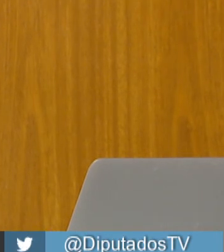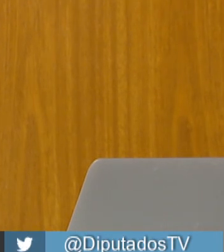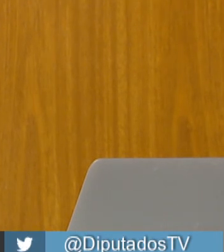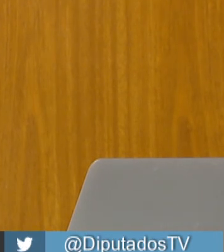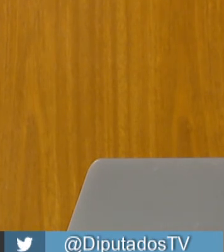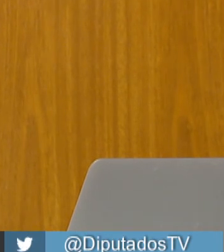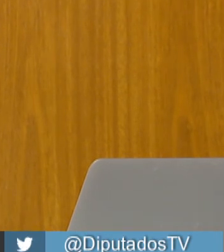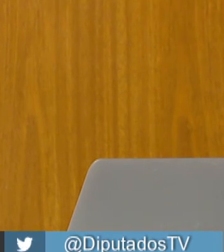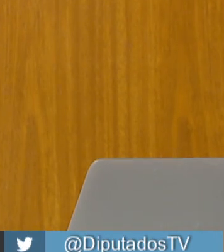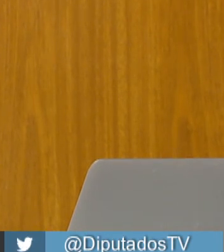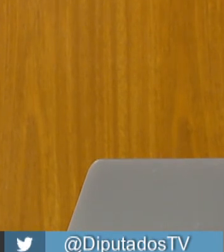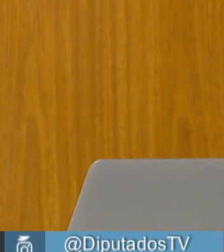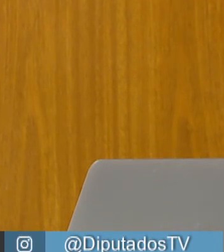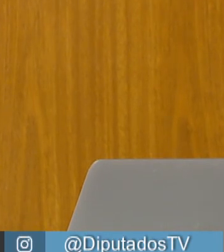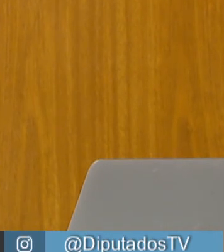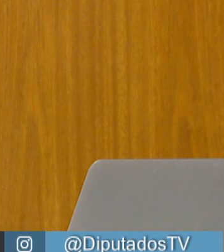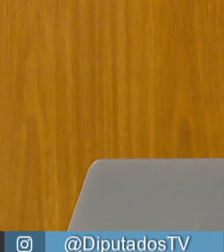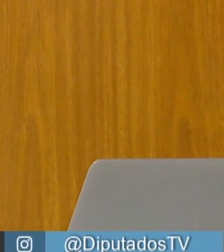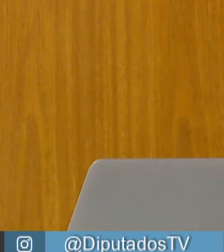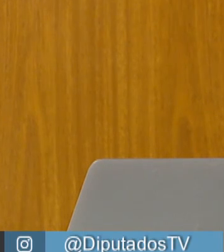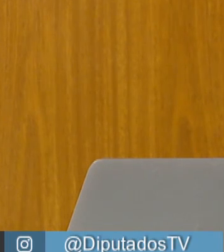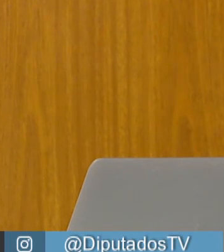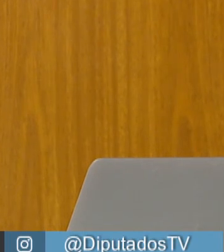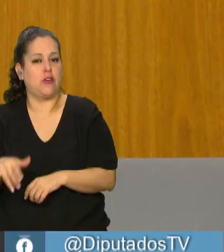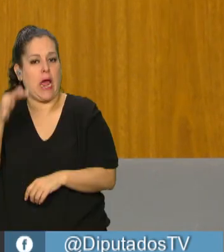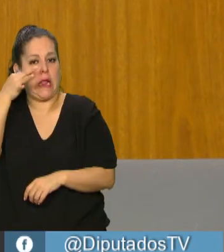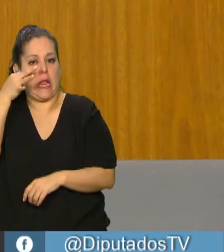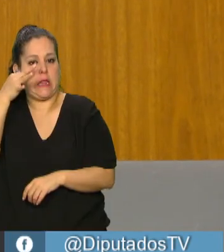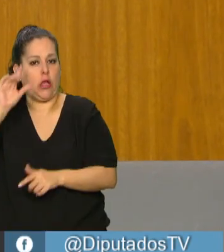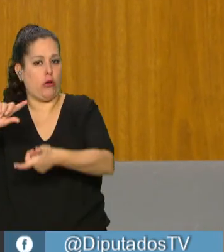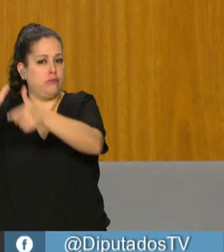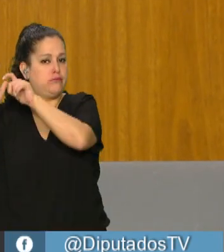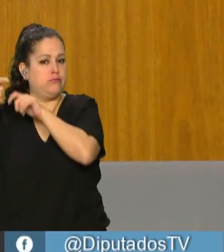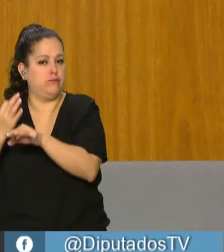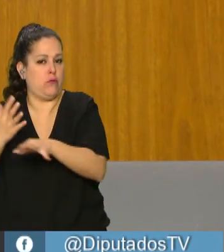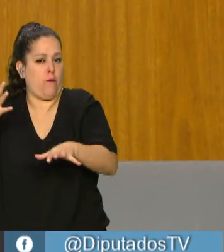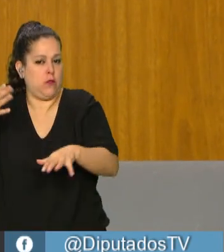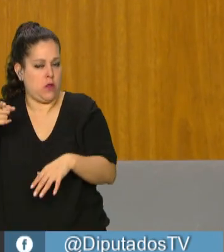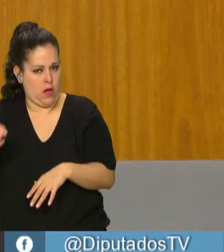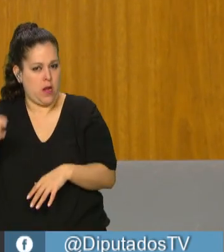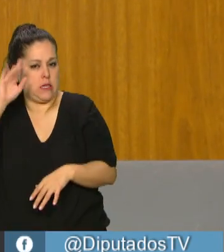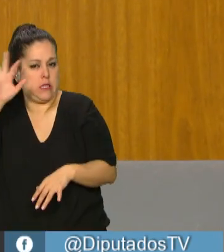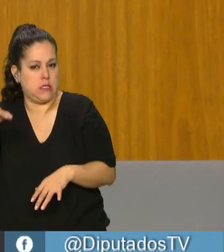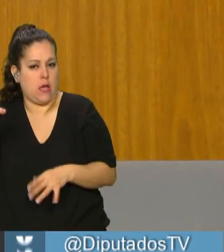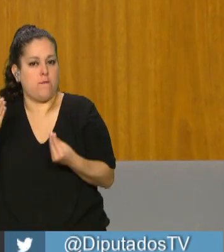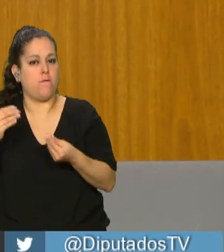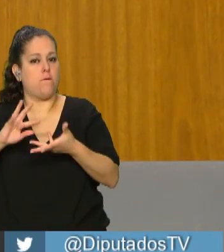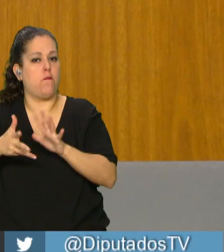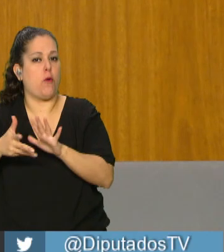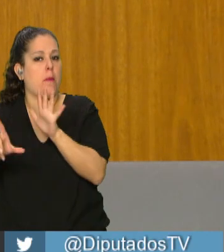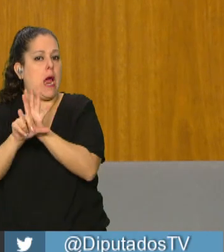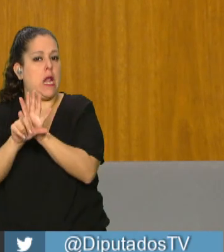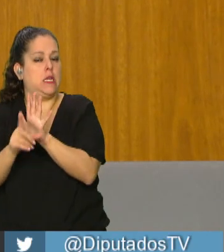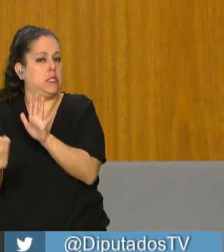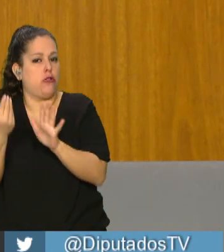democrático tenemos testigos expertos que nos pueden dar mucha información para conocer cómo se gestan las leyes que, bueno,